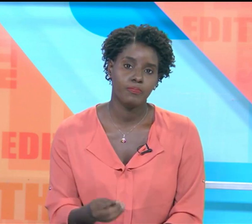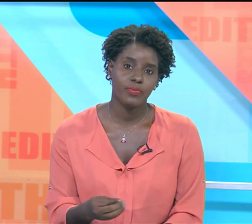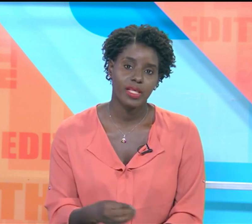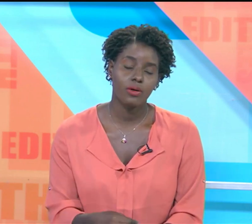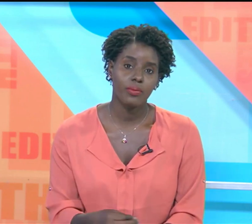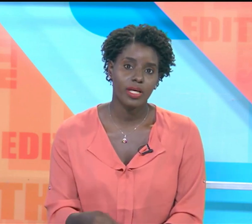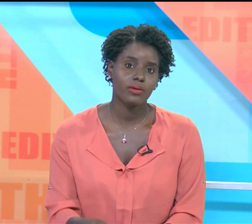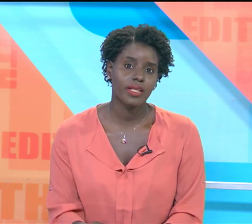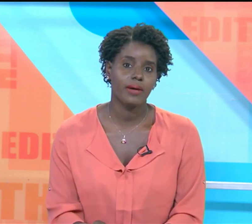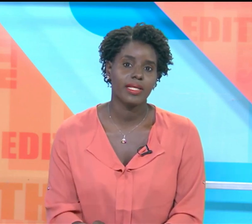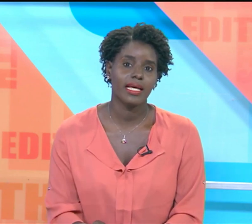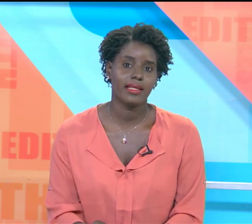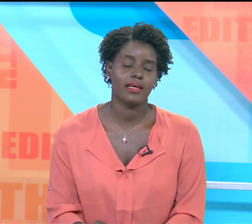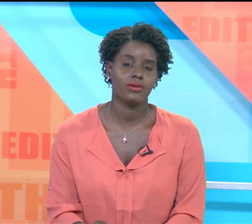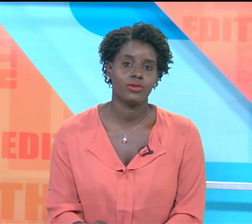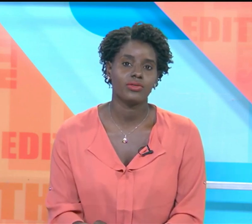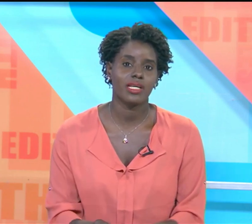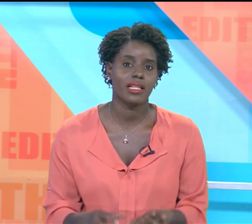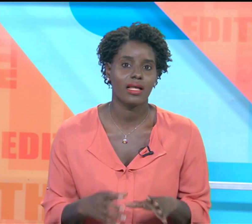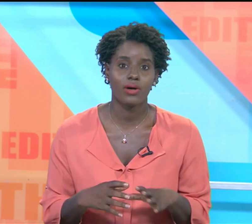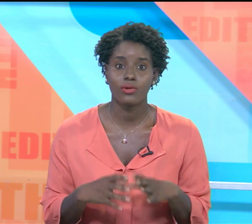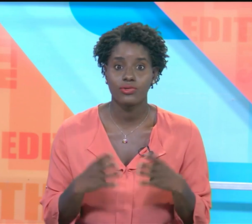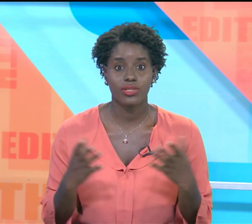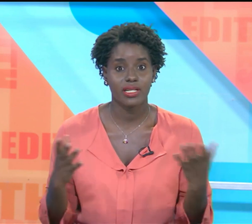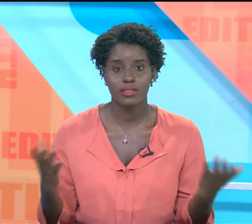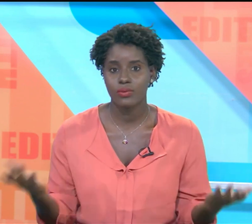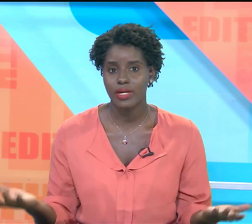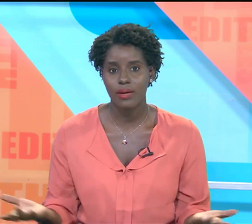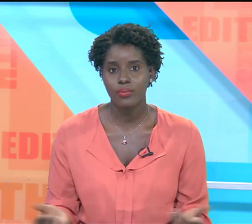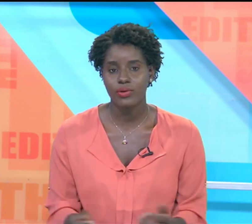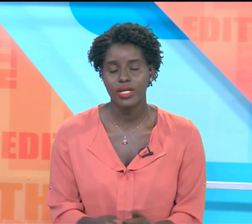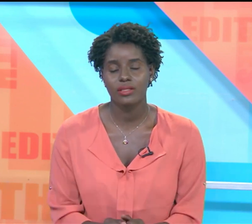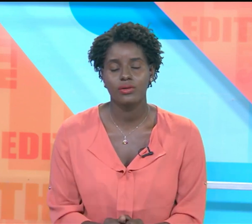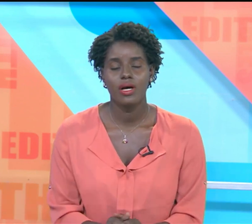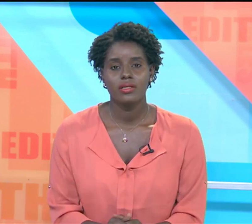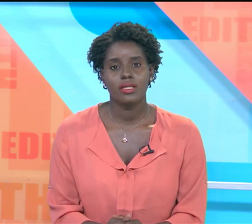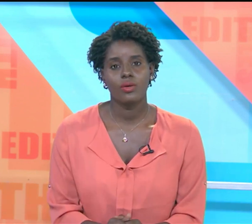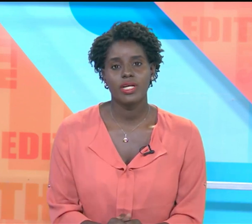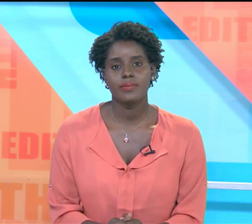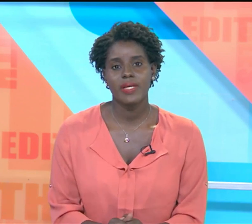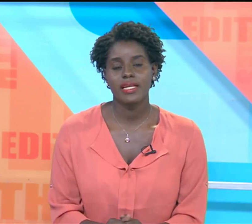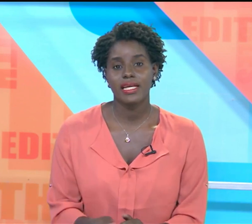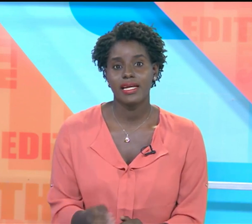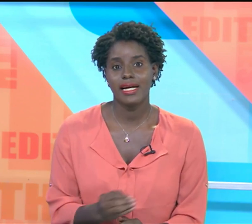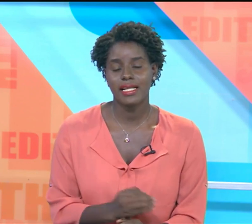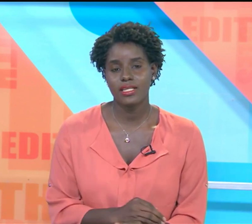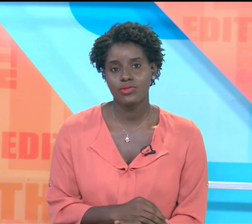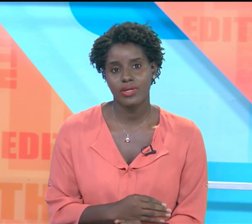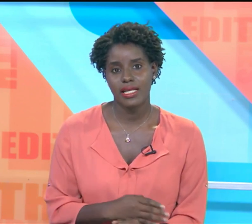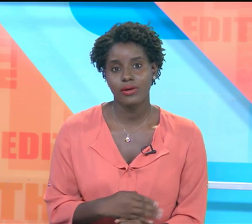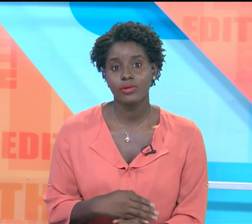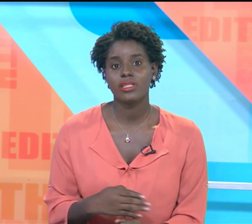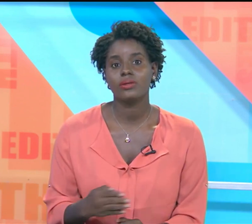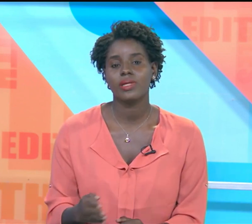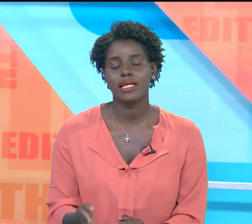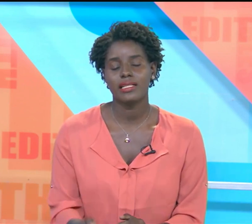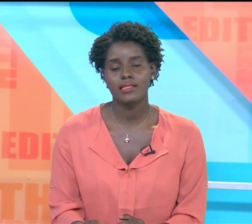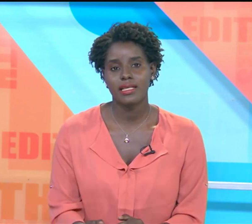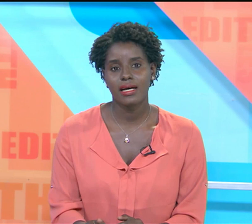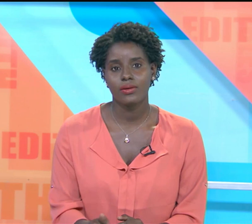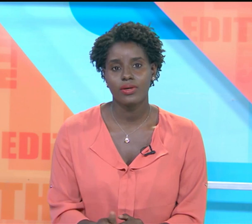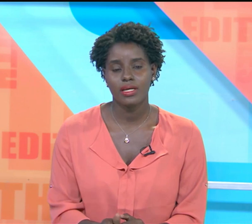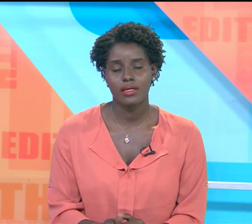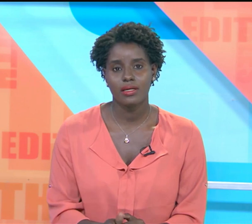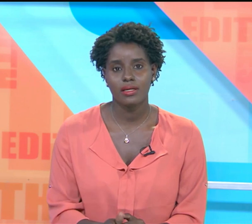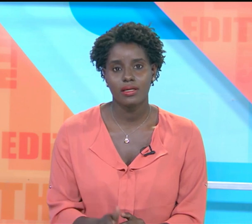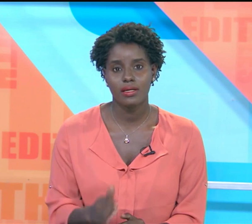gobierno de Abinader no se ha dado a conocer así un gran proyecto, sino más bien que él ha dicho que da continuidad de